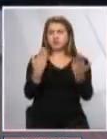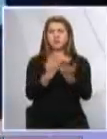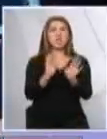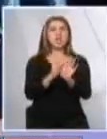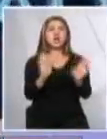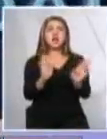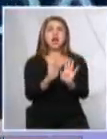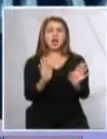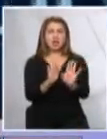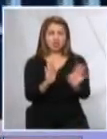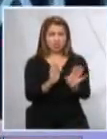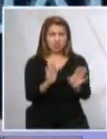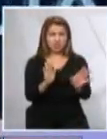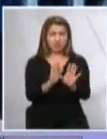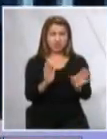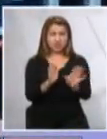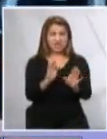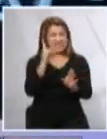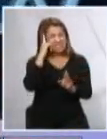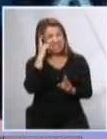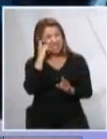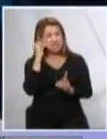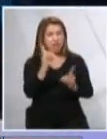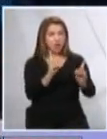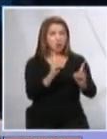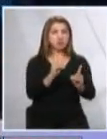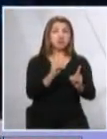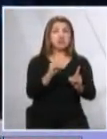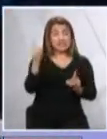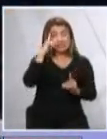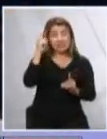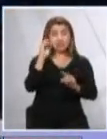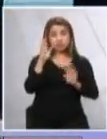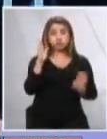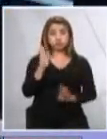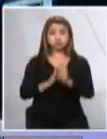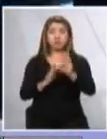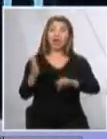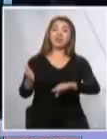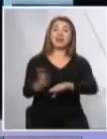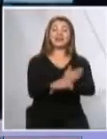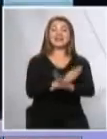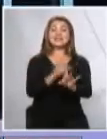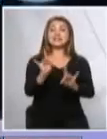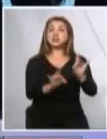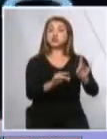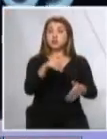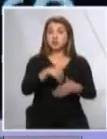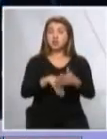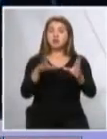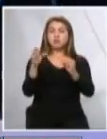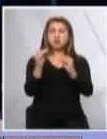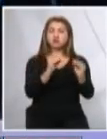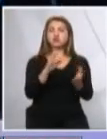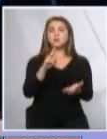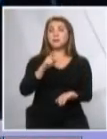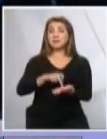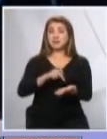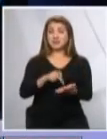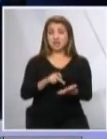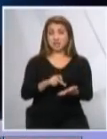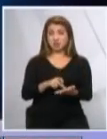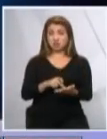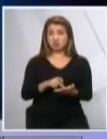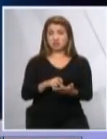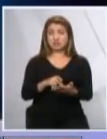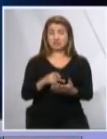¿nadie le da algún mérito a la idea o creen que tenga alguna viabilidad la posibilidad de adelantar elecciones si es que se abriera un escenario en que muchos parlamentarios quedaran tocados